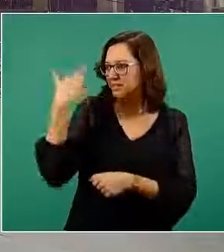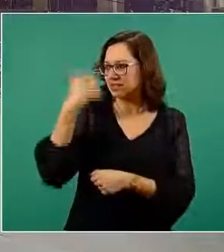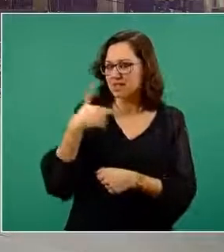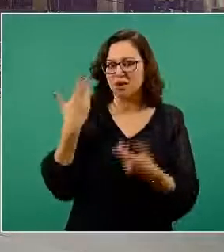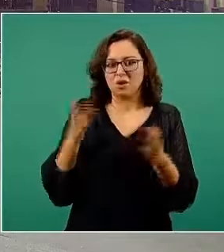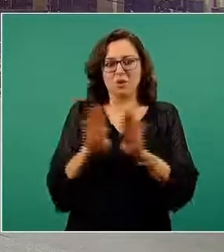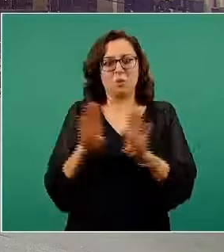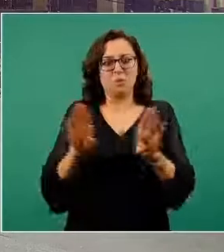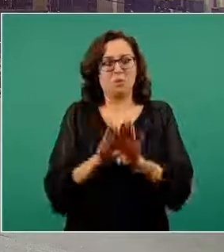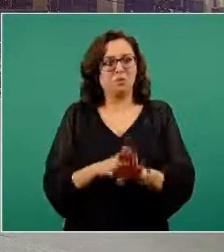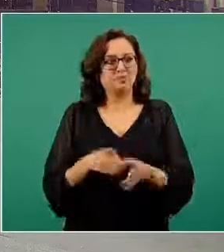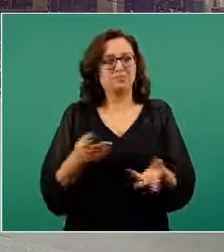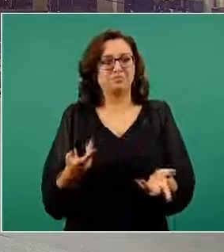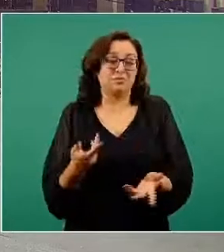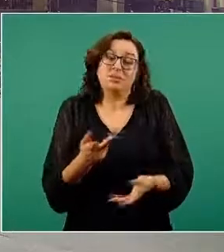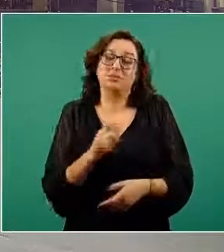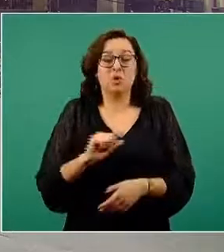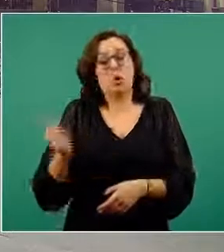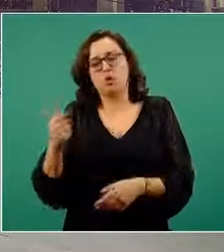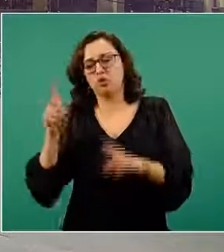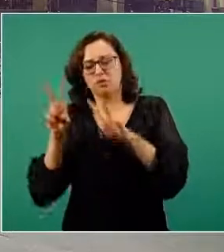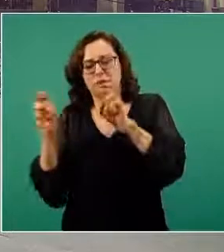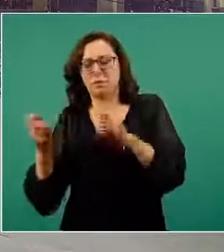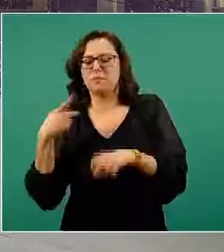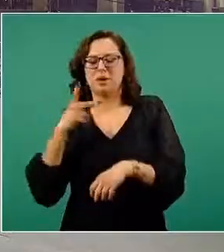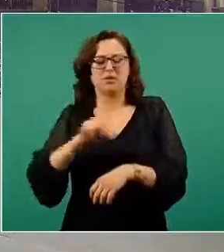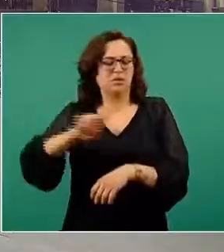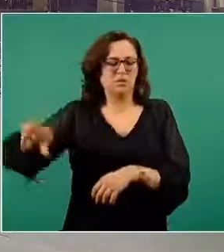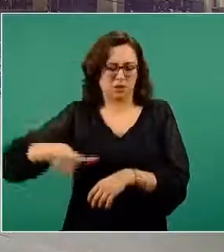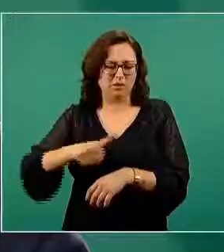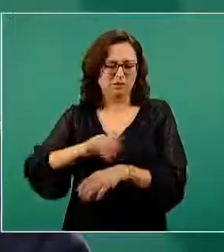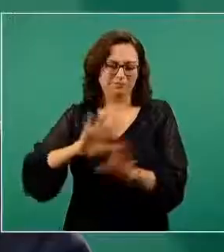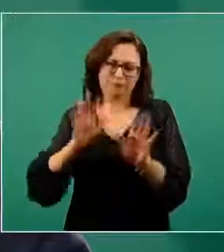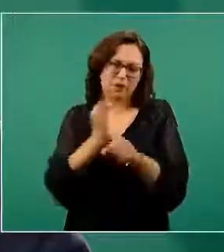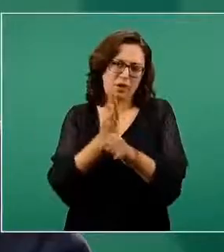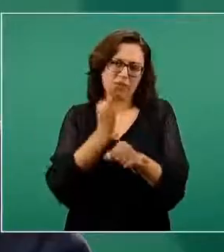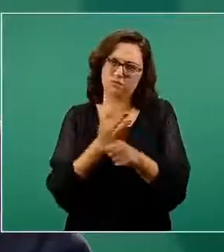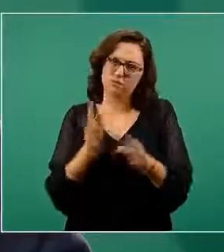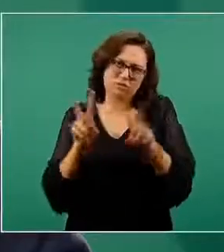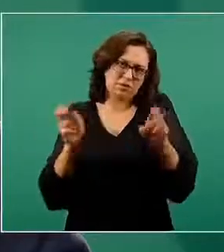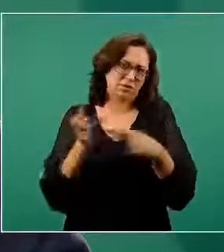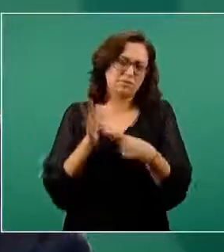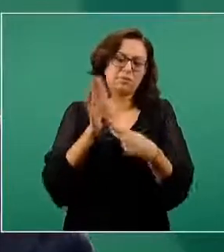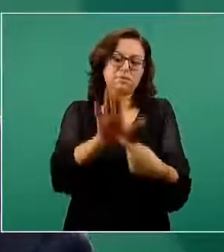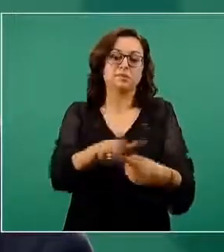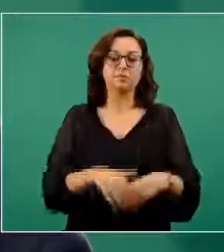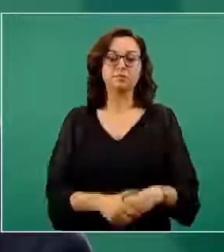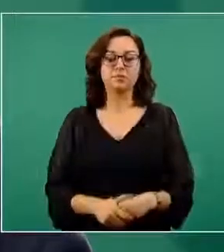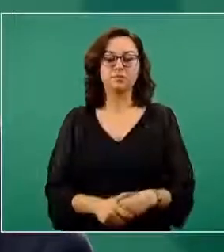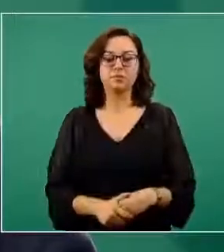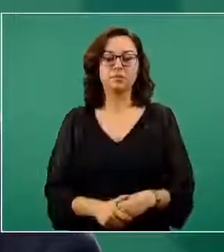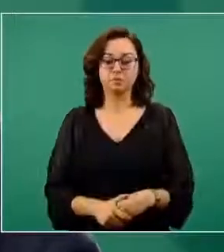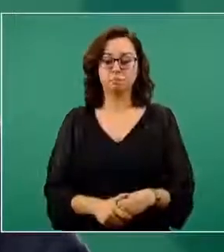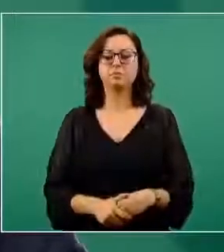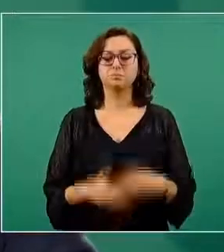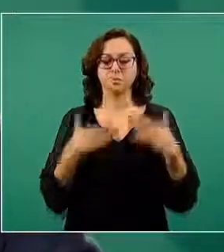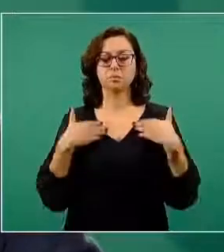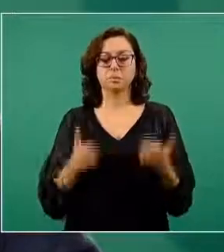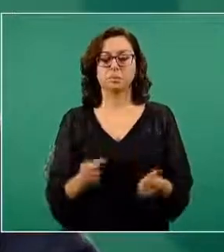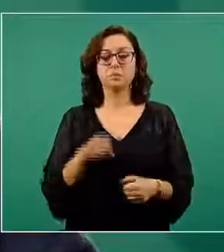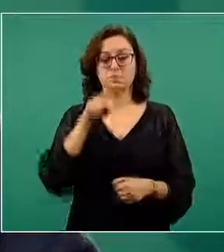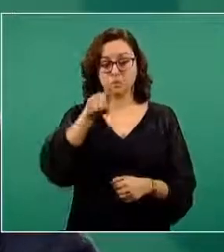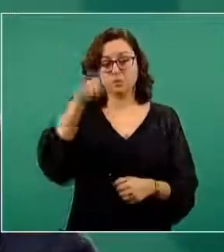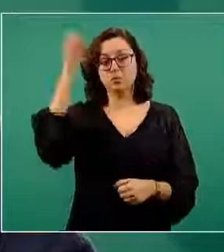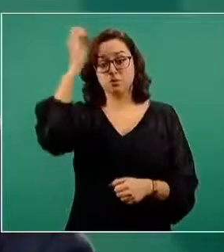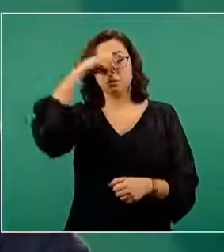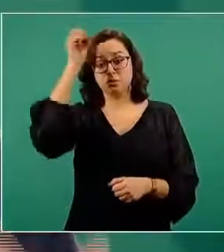pero después lo trataré. Gracias, Damián. Eso me parece completamente legítimo que existan opiniones diversas. Si alguien tenía